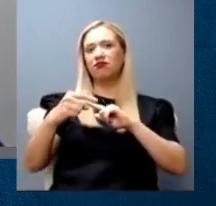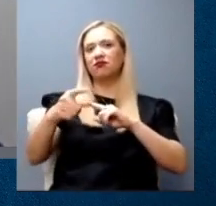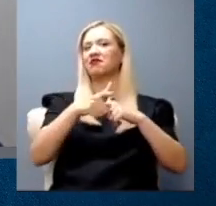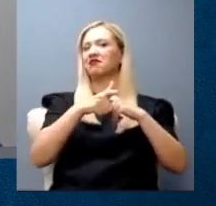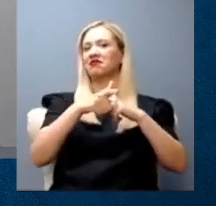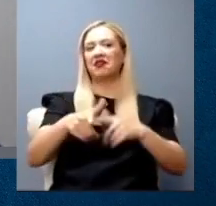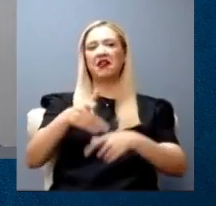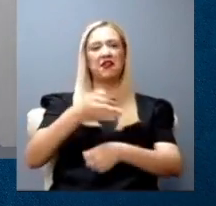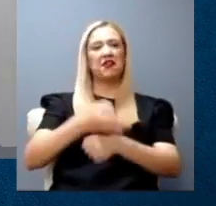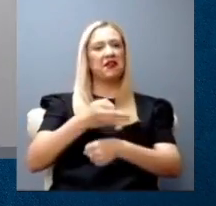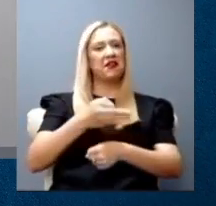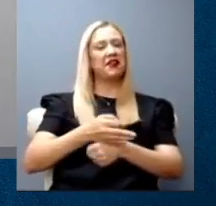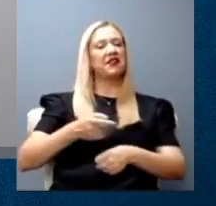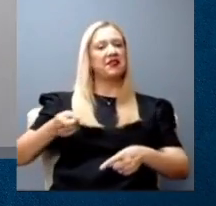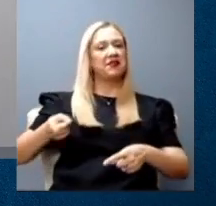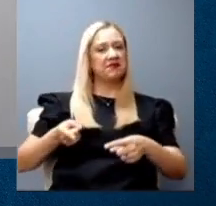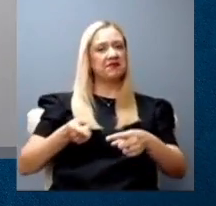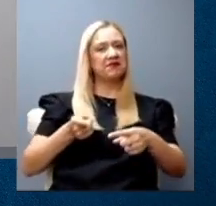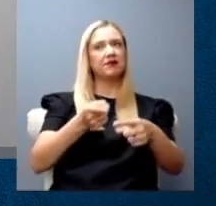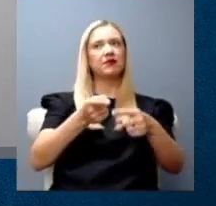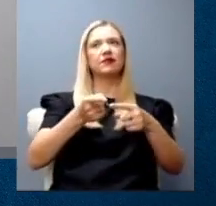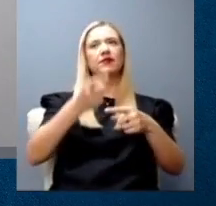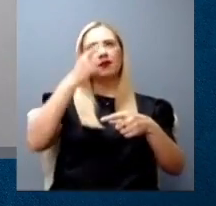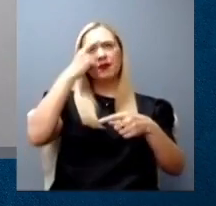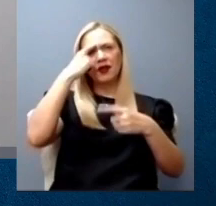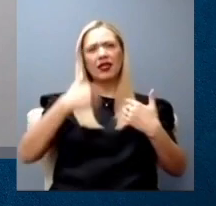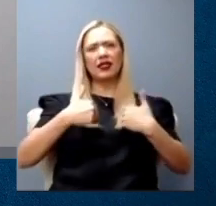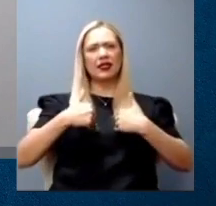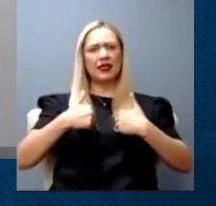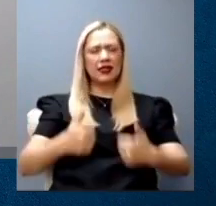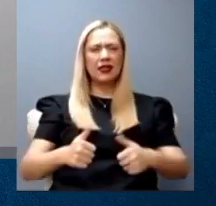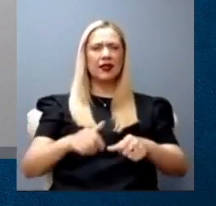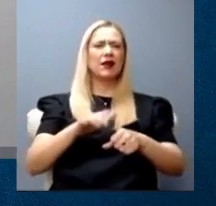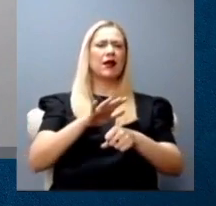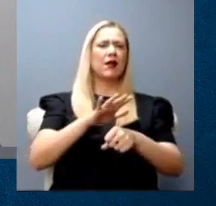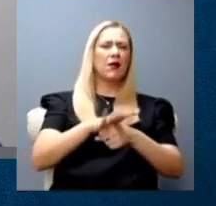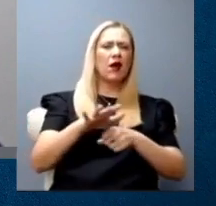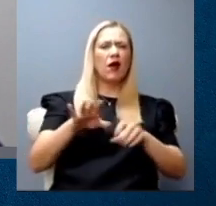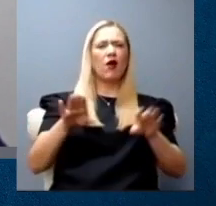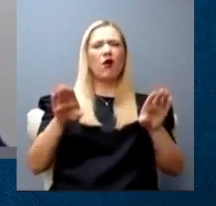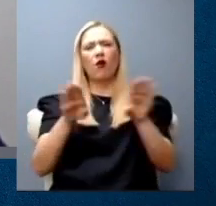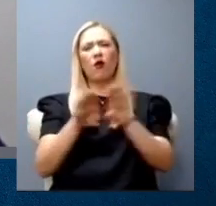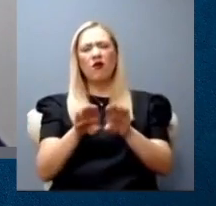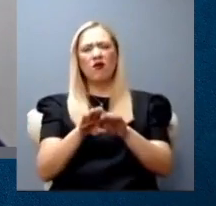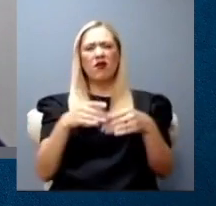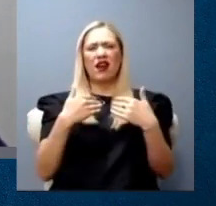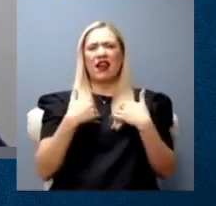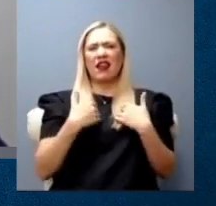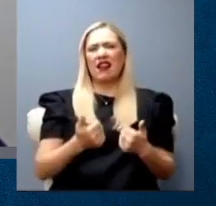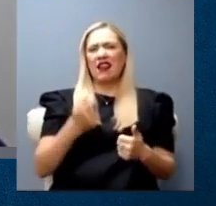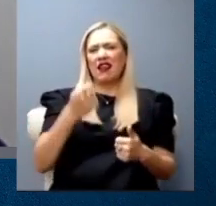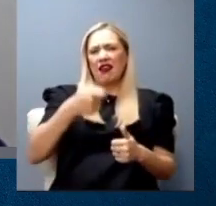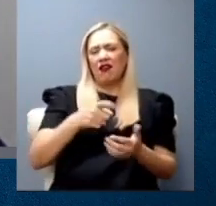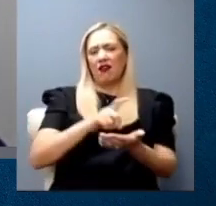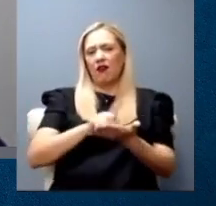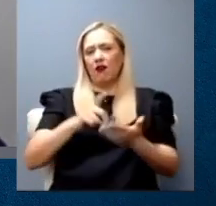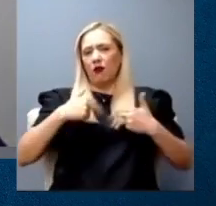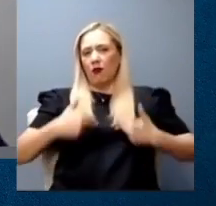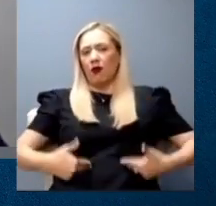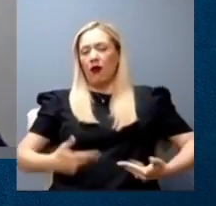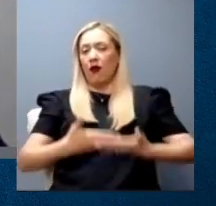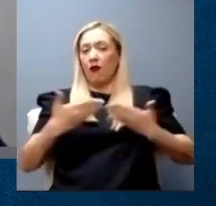además comprender algunas notas características de cómo entendemos los derechos humanos el día de hoy en